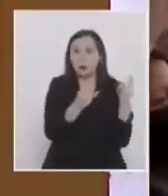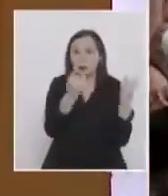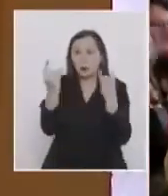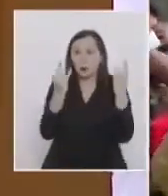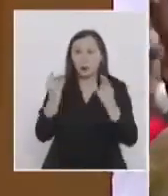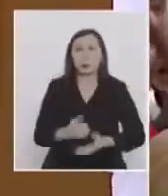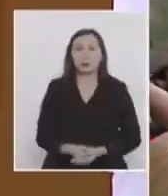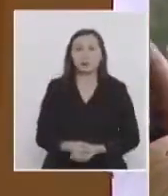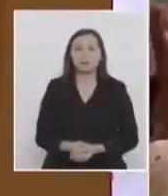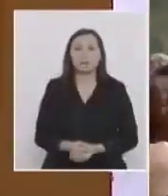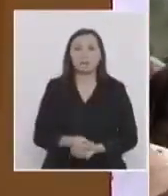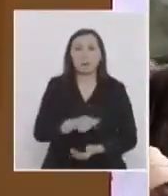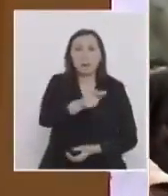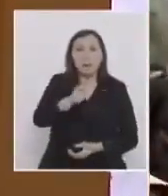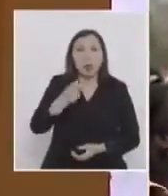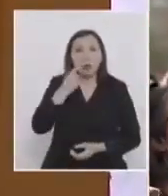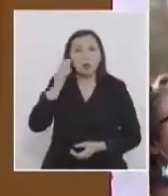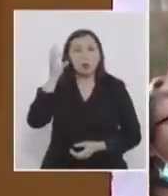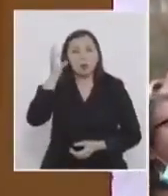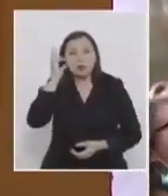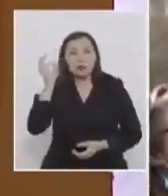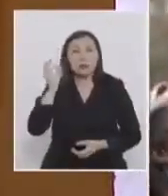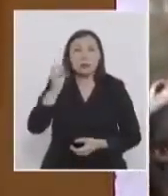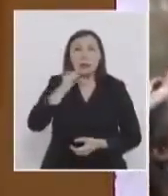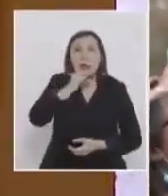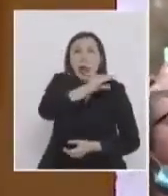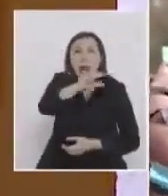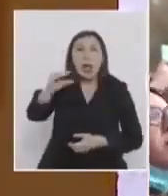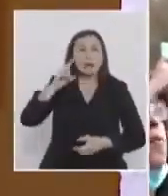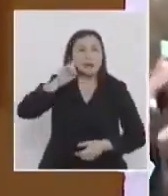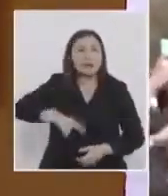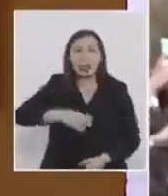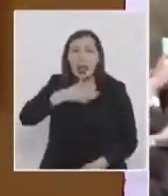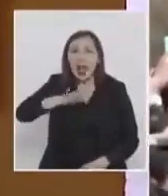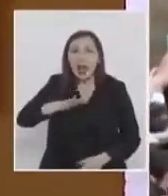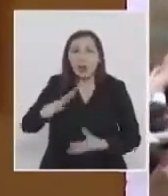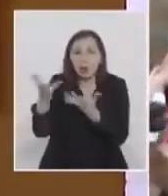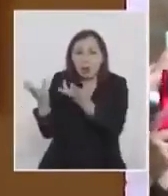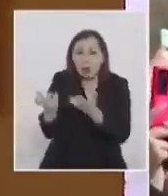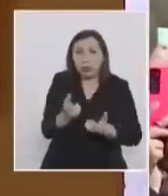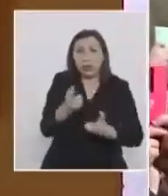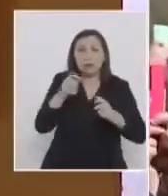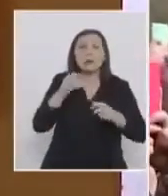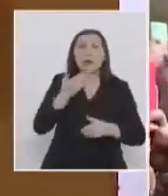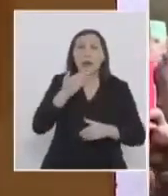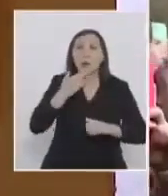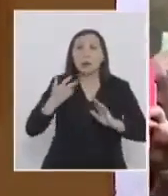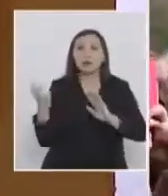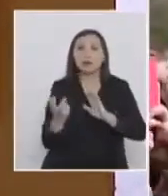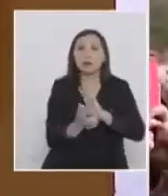las de los y los campesinos sin agua, por sequía y por saqueo,